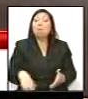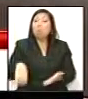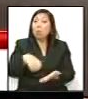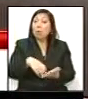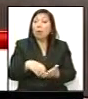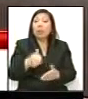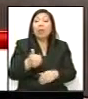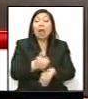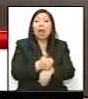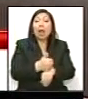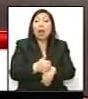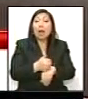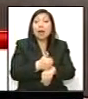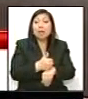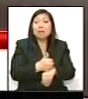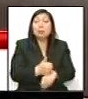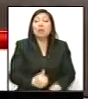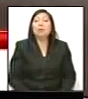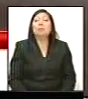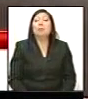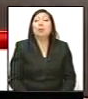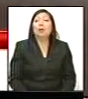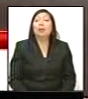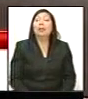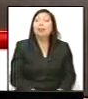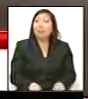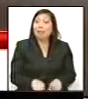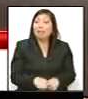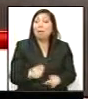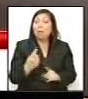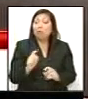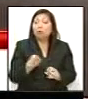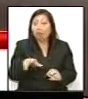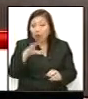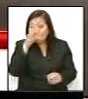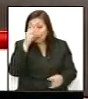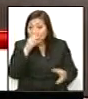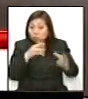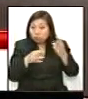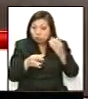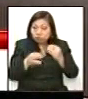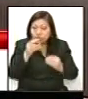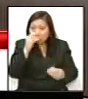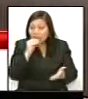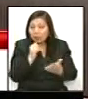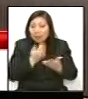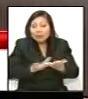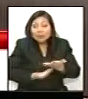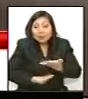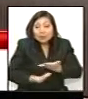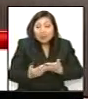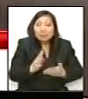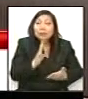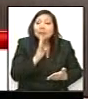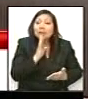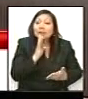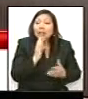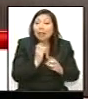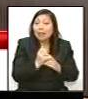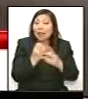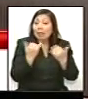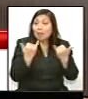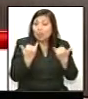de Apurímac, al Ejecutivo a su vez, por estar aprendiendo en este mecanismo de negociación, de diálogo, y el día de